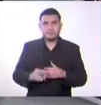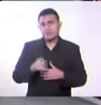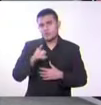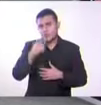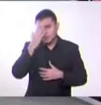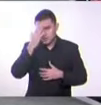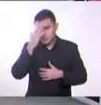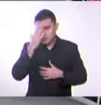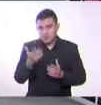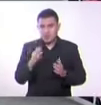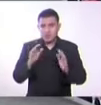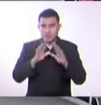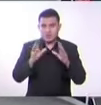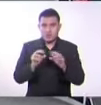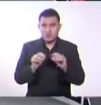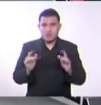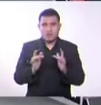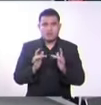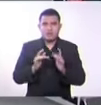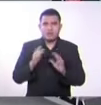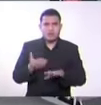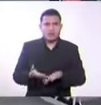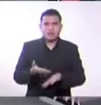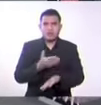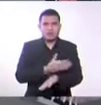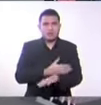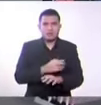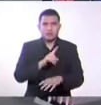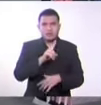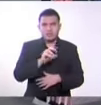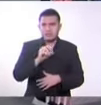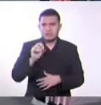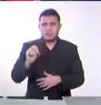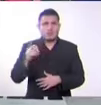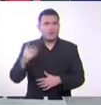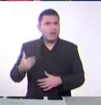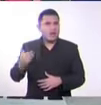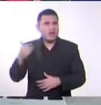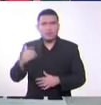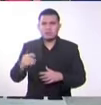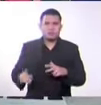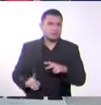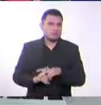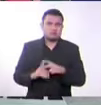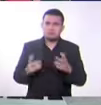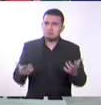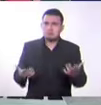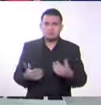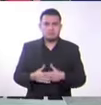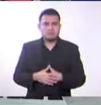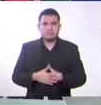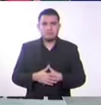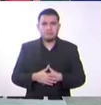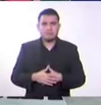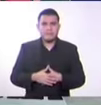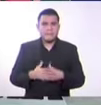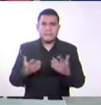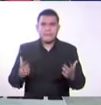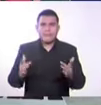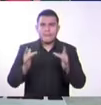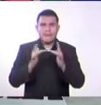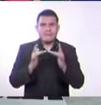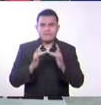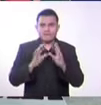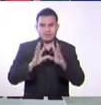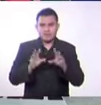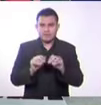que el internet no existía hace más de 100 años? Hace más, de la edad de mi abuelito, no existía el internet. No había internet. Sí, es cierto, por eso a